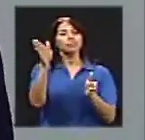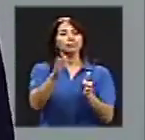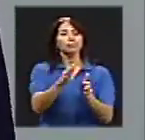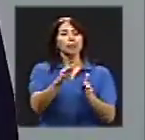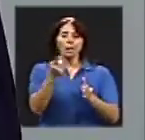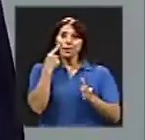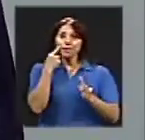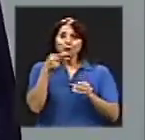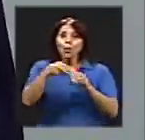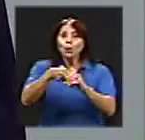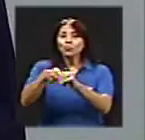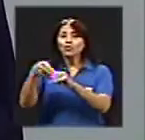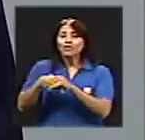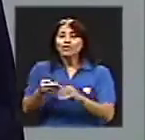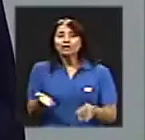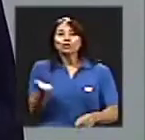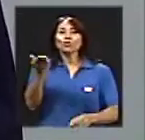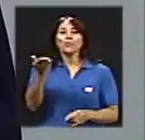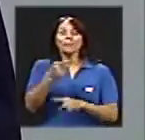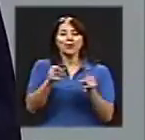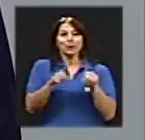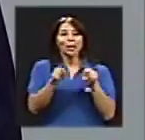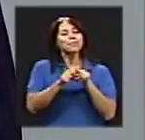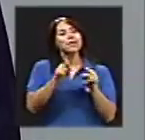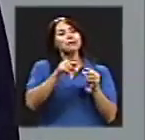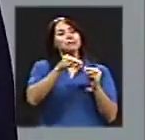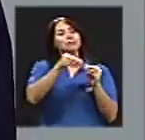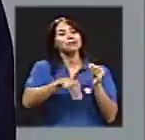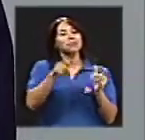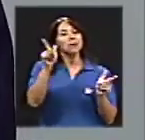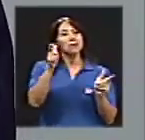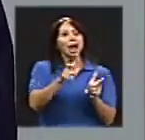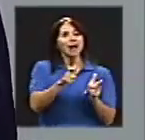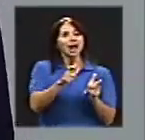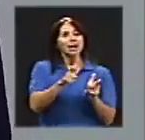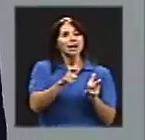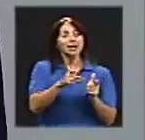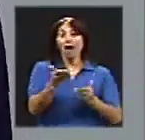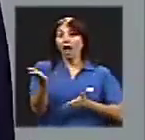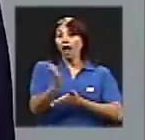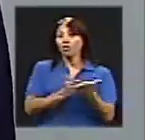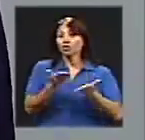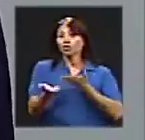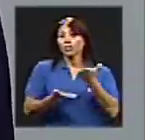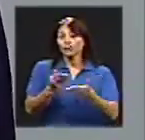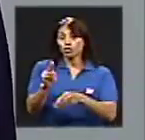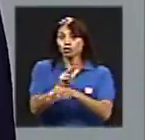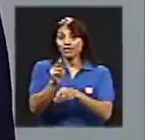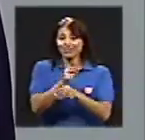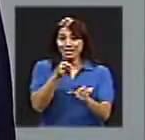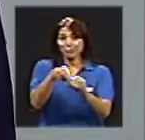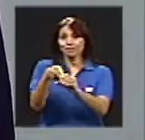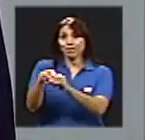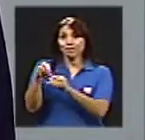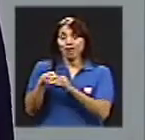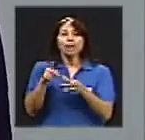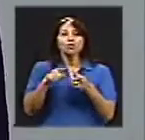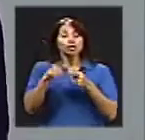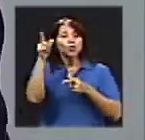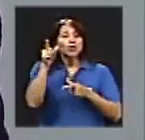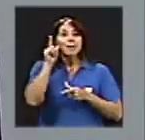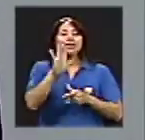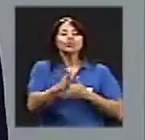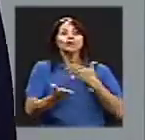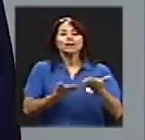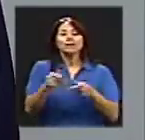bajan, y consecuentemente hay una cantidad de servicios que tienen eso como insumo, consecuentemente también suben y bajan. Las